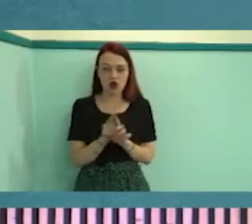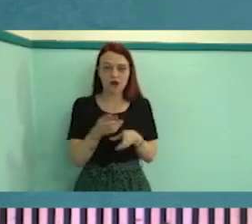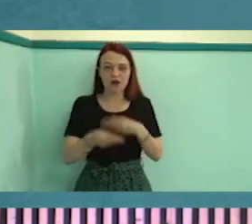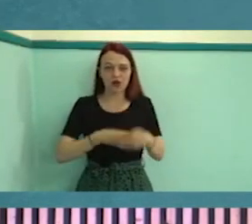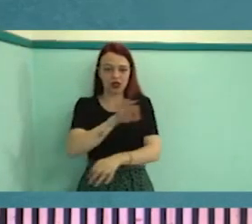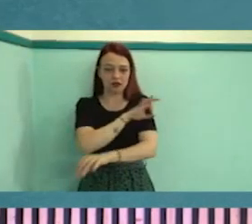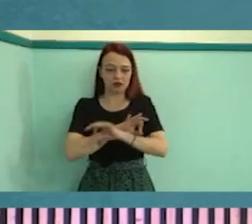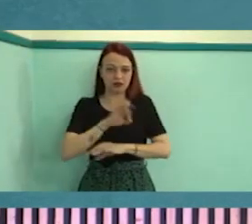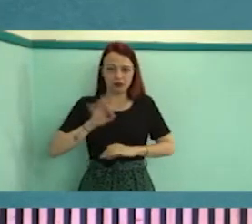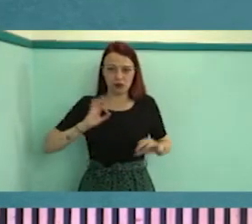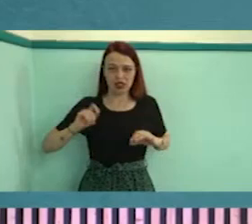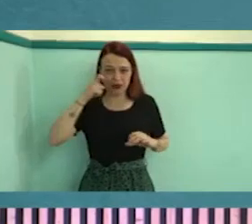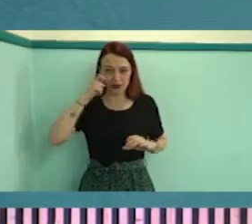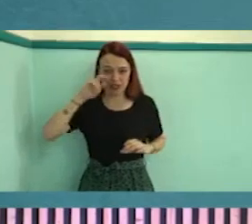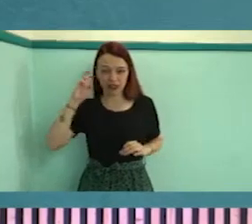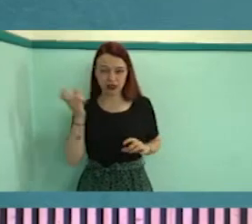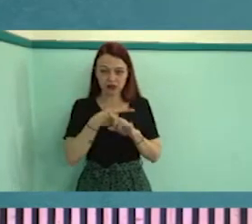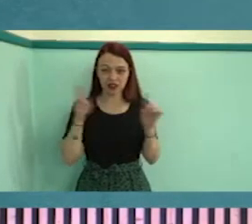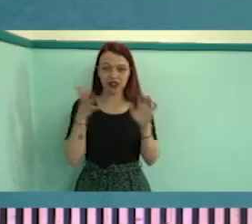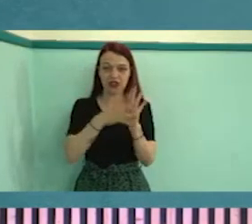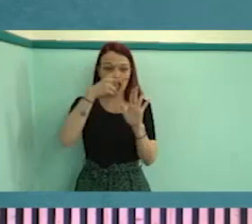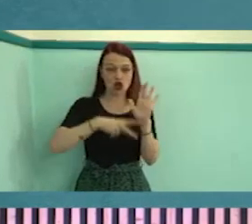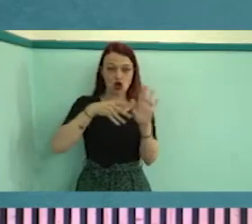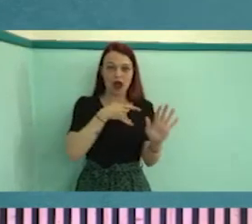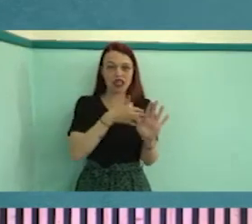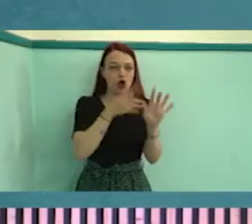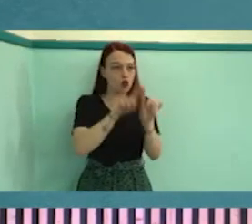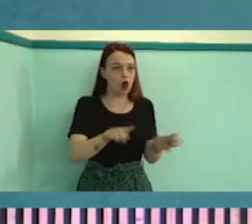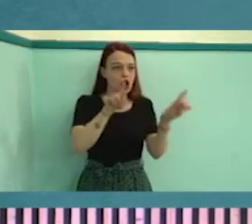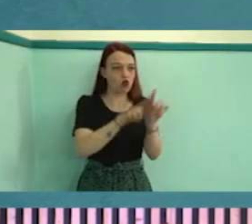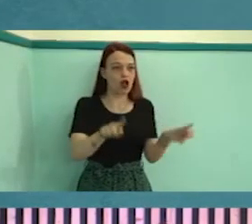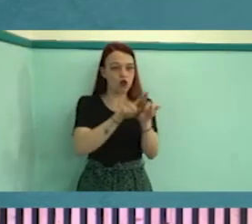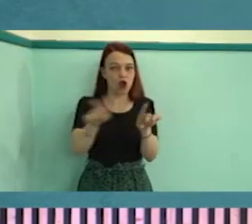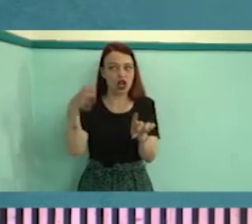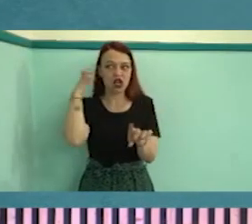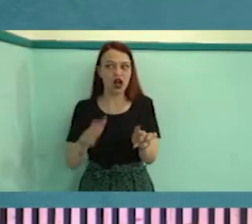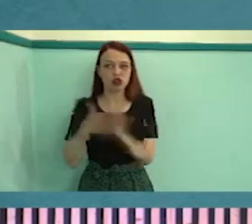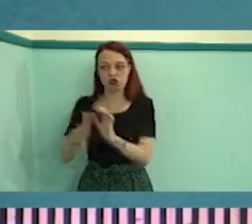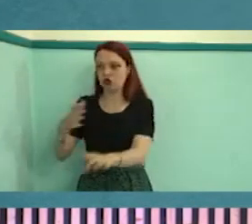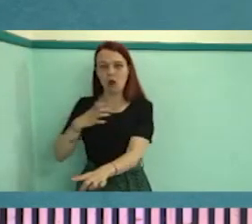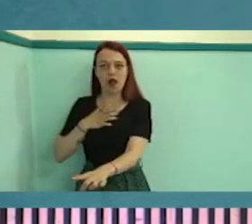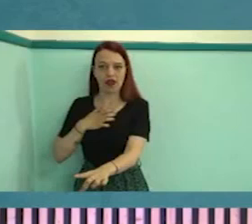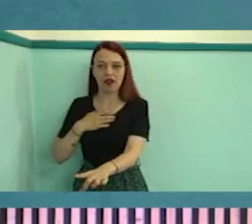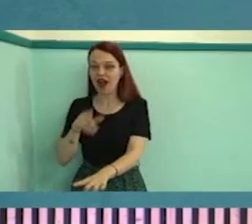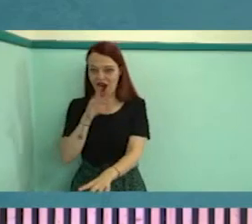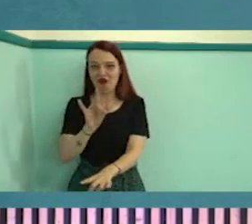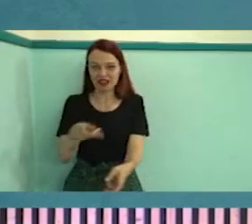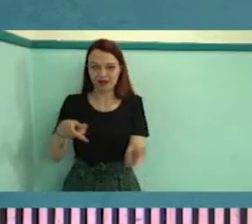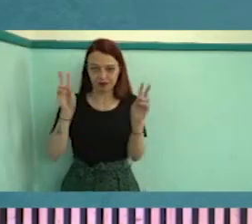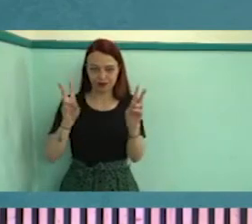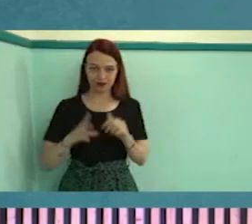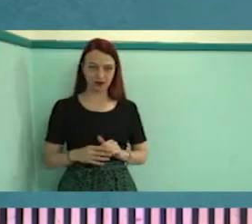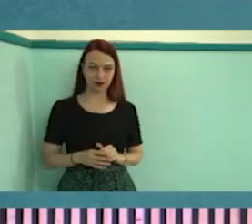pieles distintas a todo lo que se ha salido de la Norma y que hasta ahora se nos ha vendido como que no podía ser no podía caber fijaros como